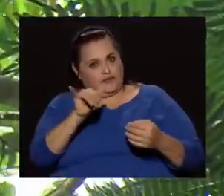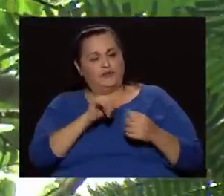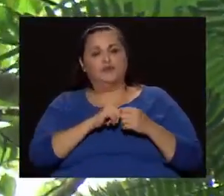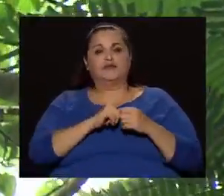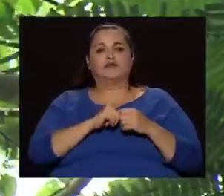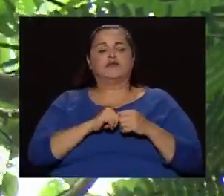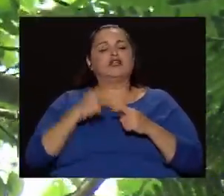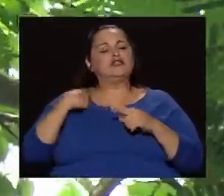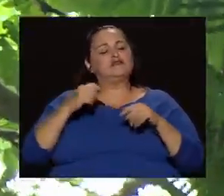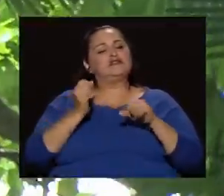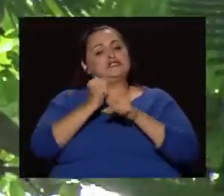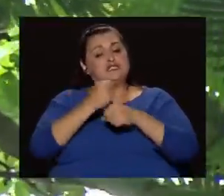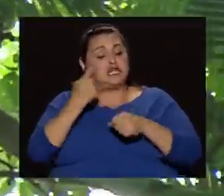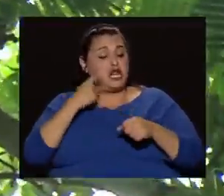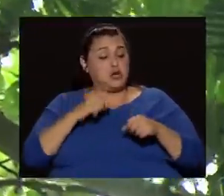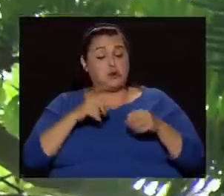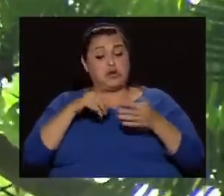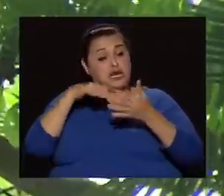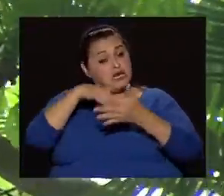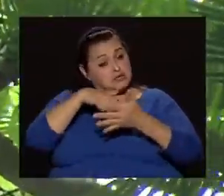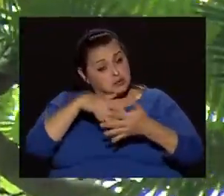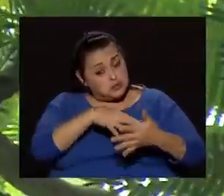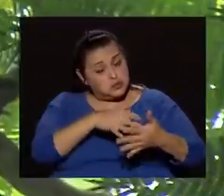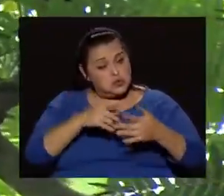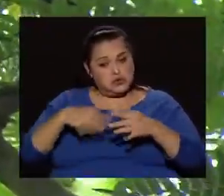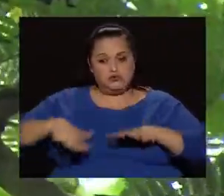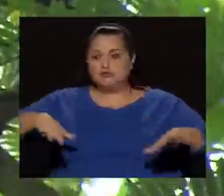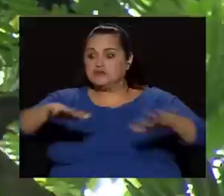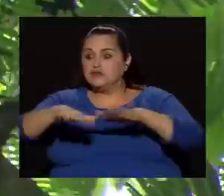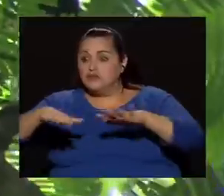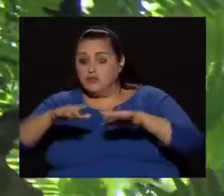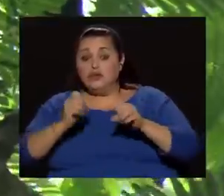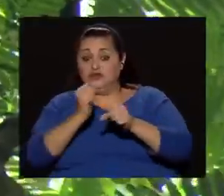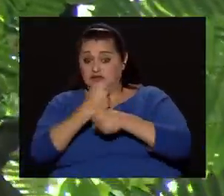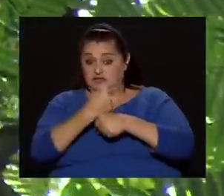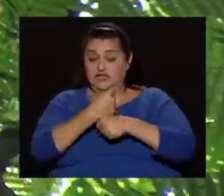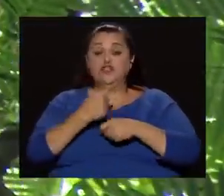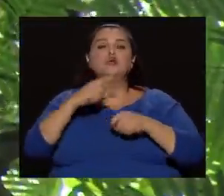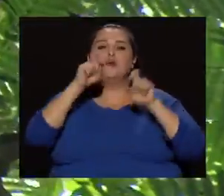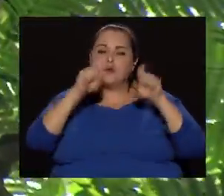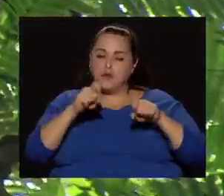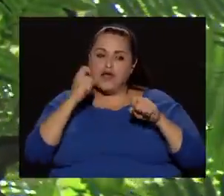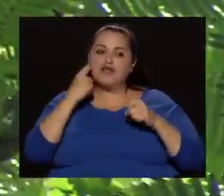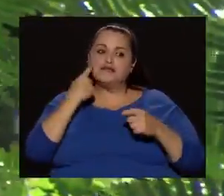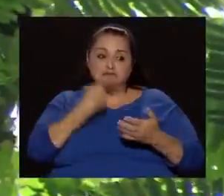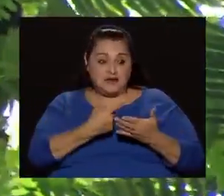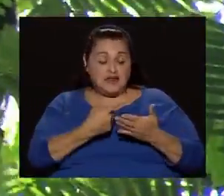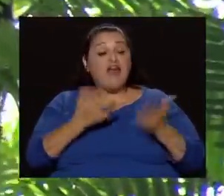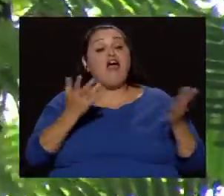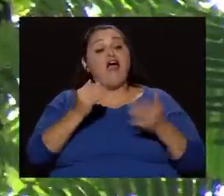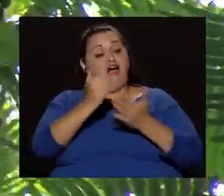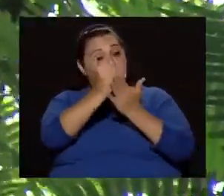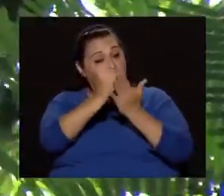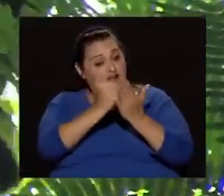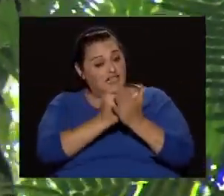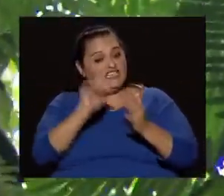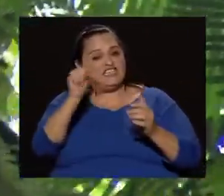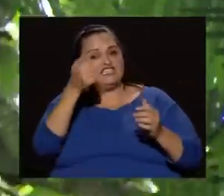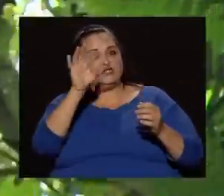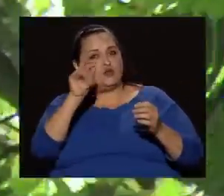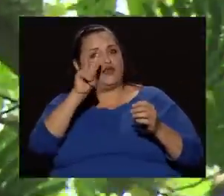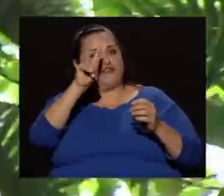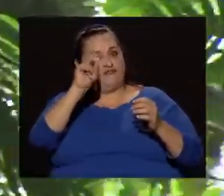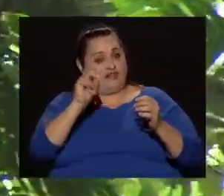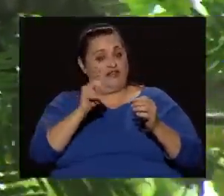Gracias a los estudios etnográficos que hay y demás, se pudo determinar una lista de aproximadamente 19 o 20 plantas que